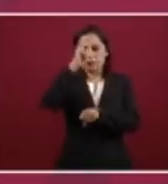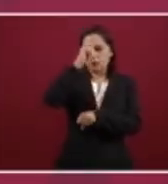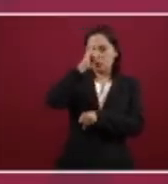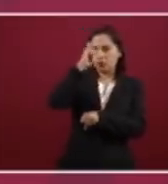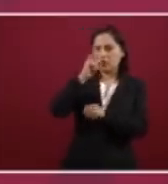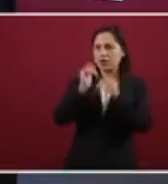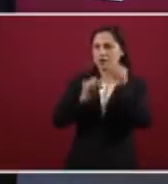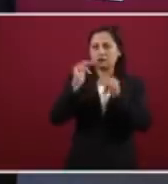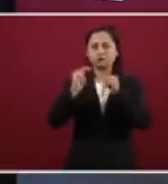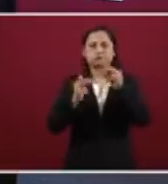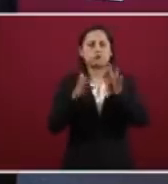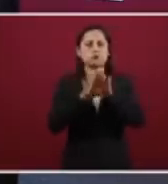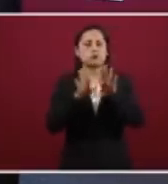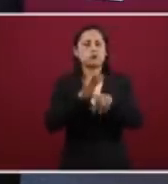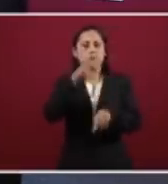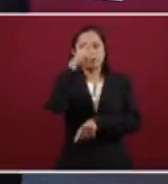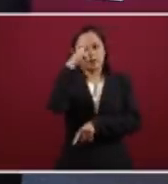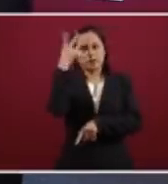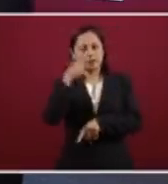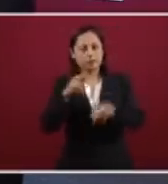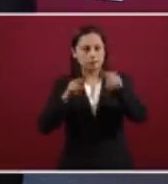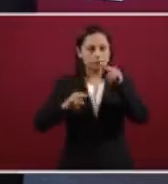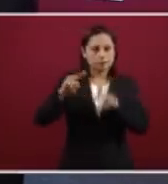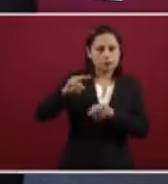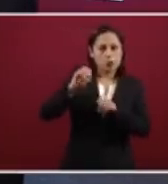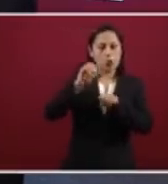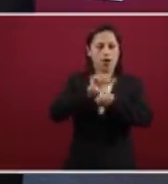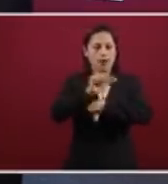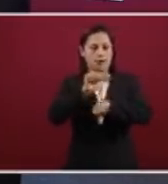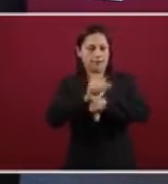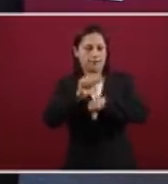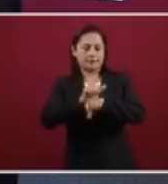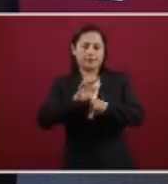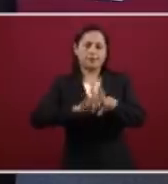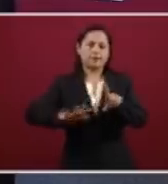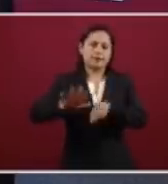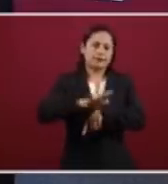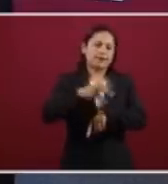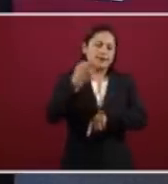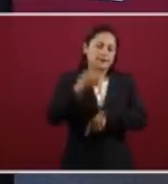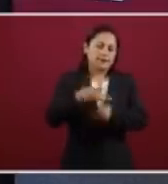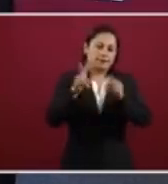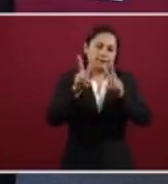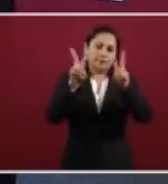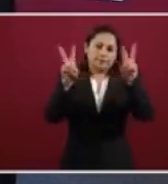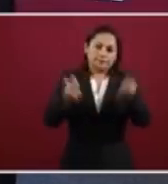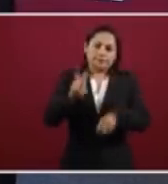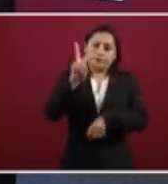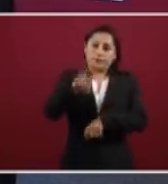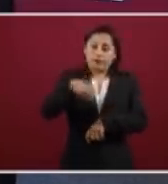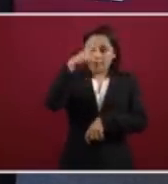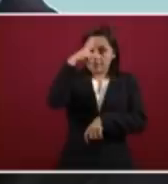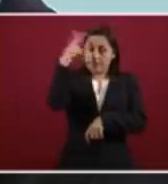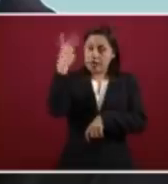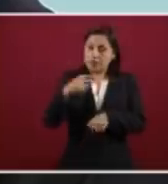posición que tiene a Argentina hoy. Es decir, en este contexto nuestra posición es muy sólida.